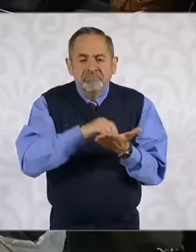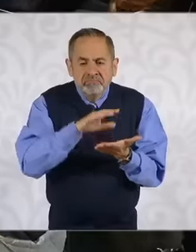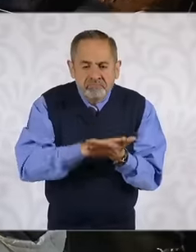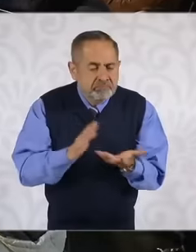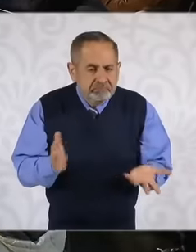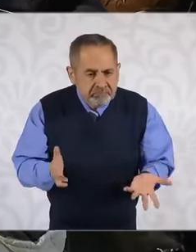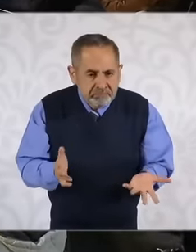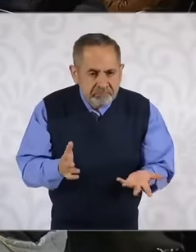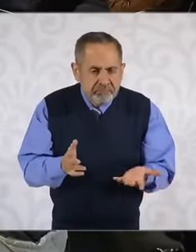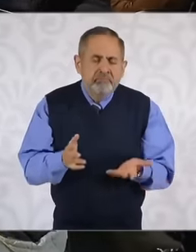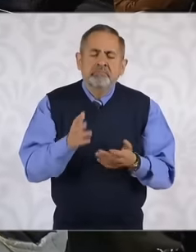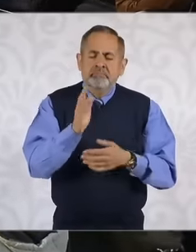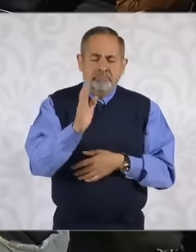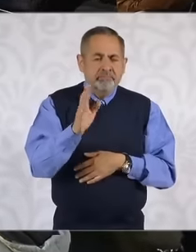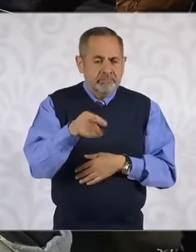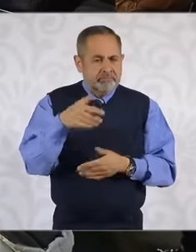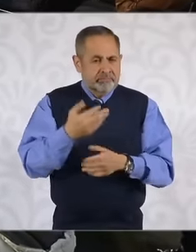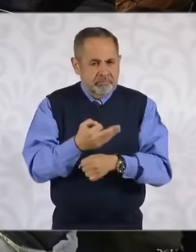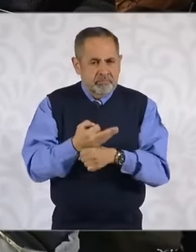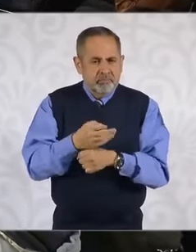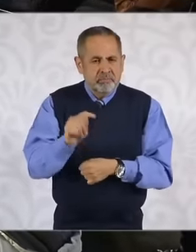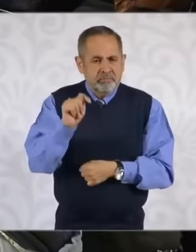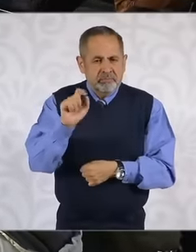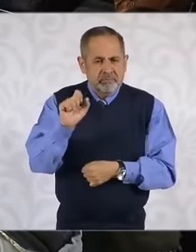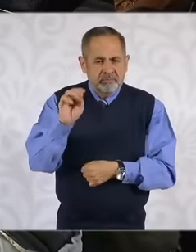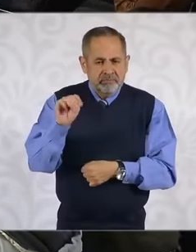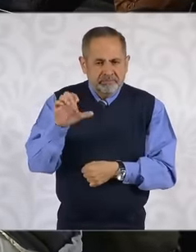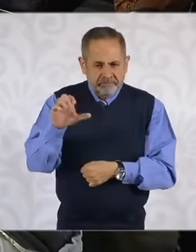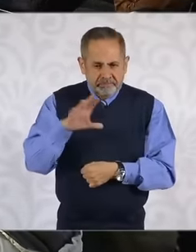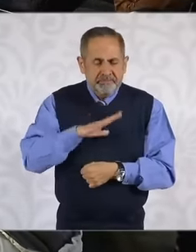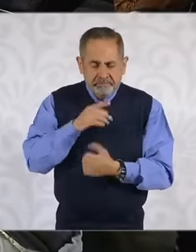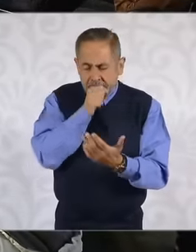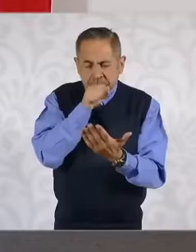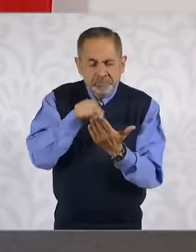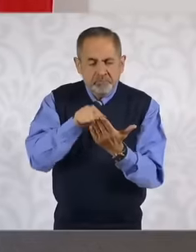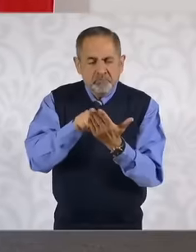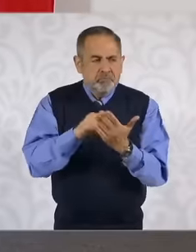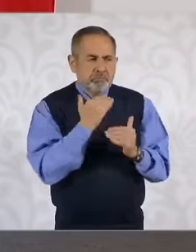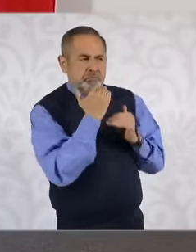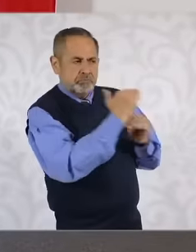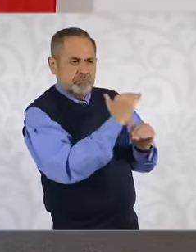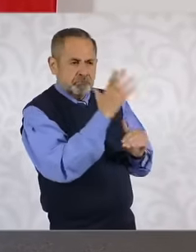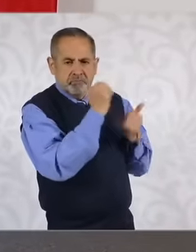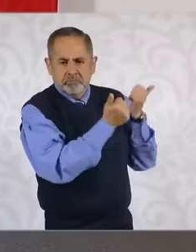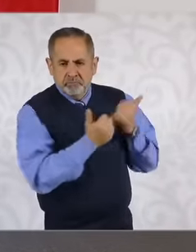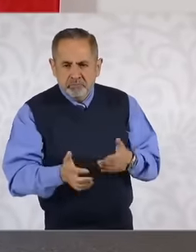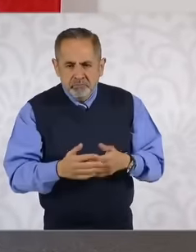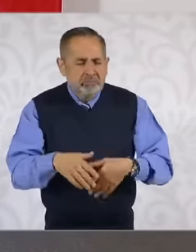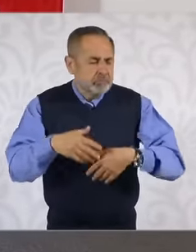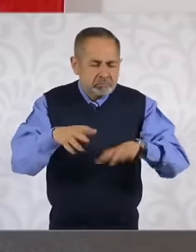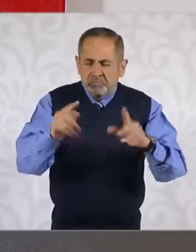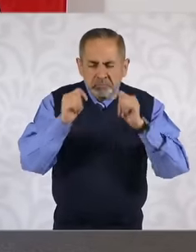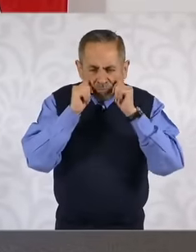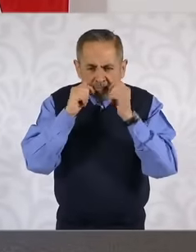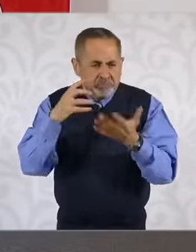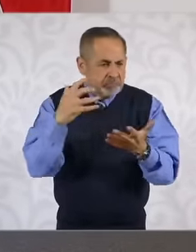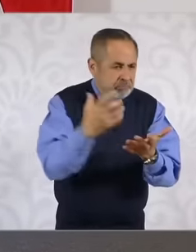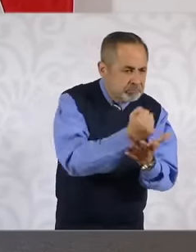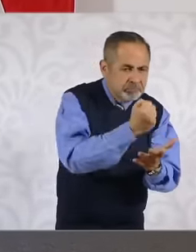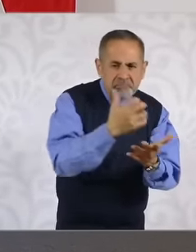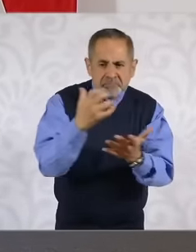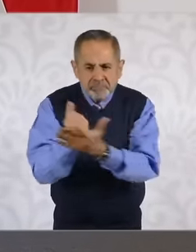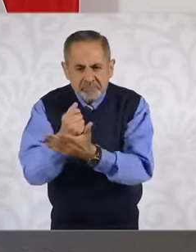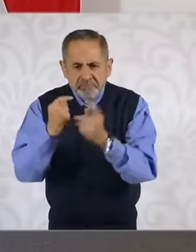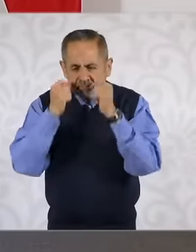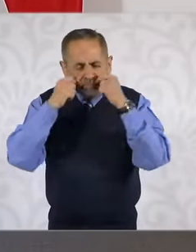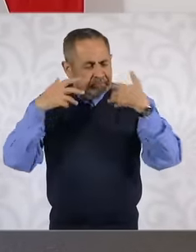incluso ya en el actual T-MEC pues hay limitaciones. Entonces, gane quien gane, sea el